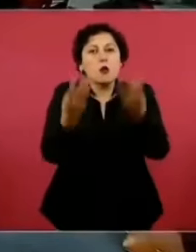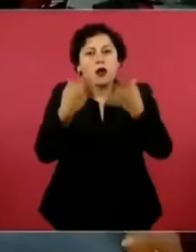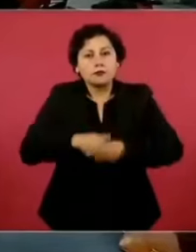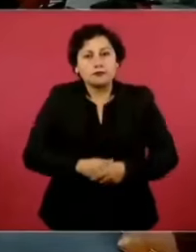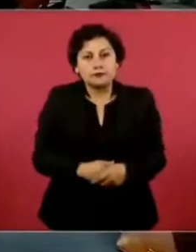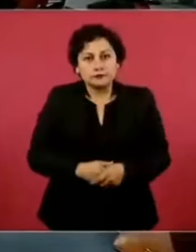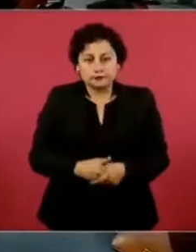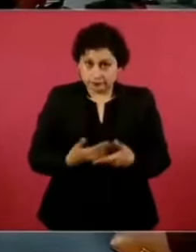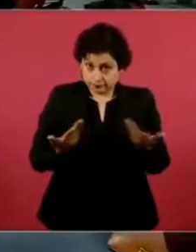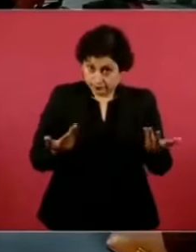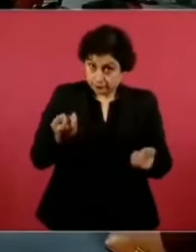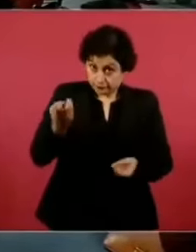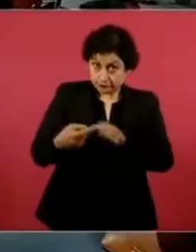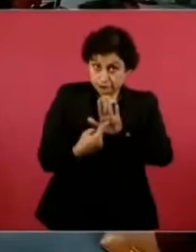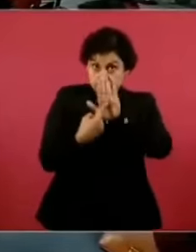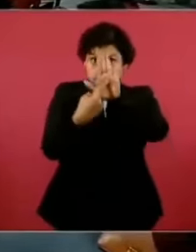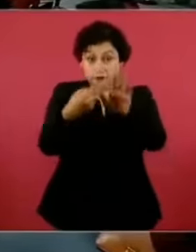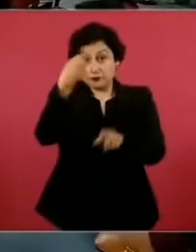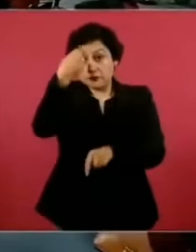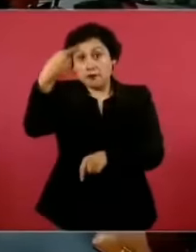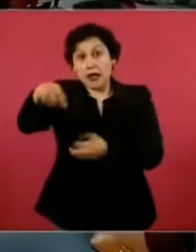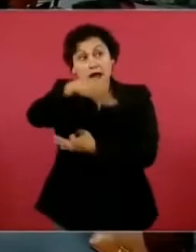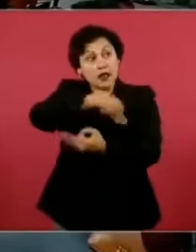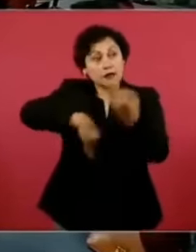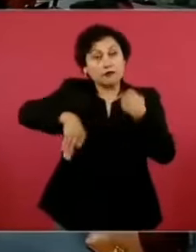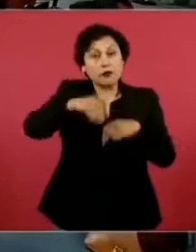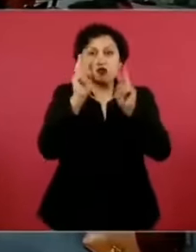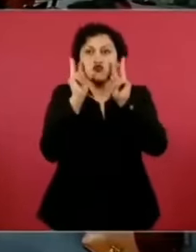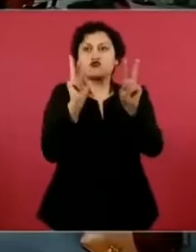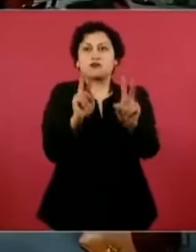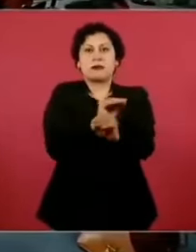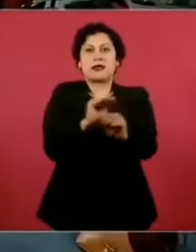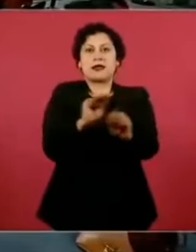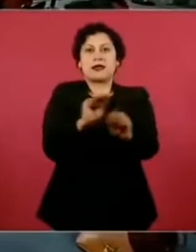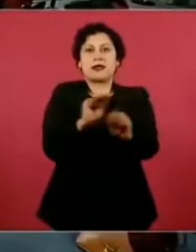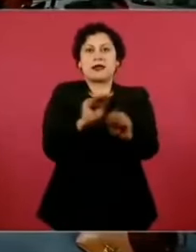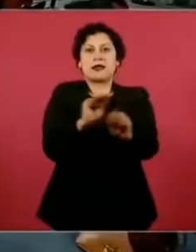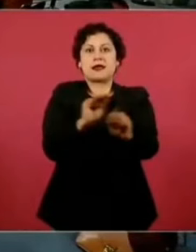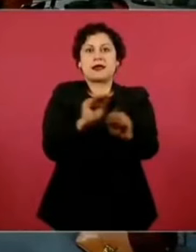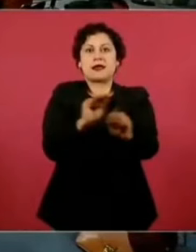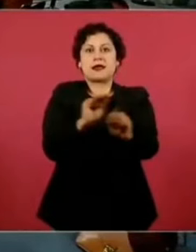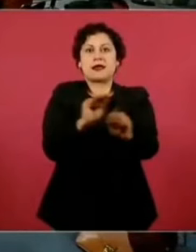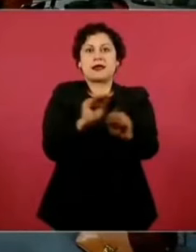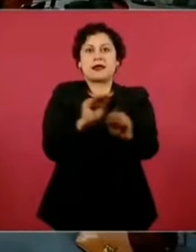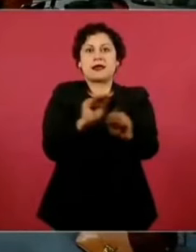Está para enterarnos. Pero otra cosa.